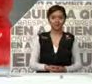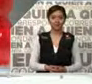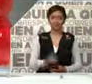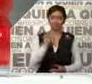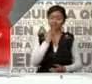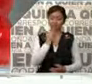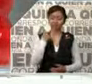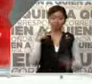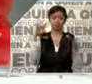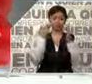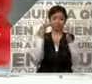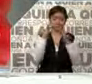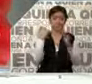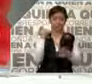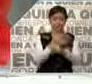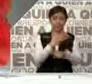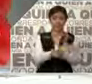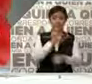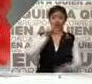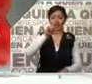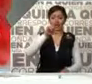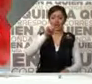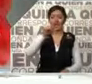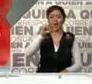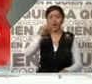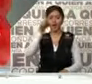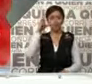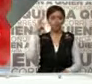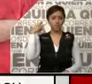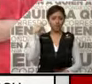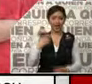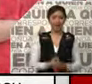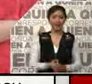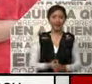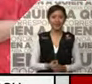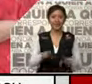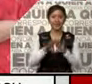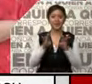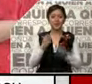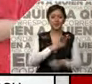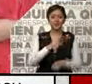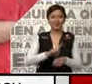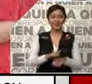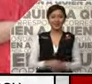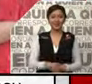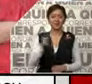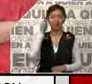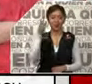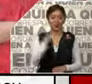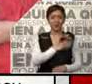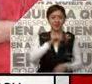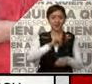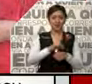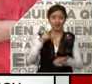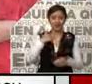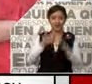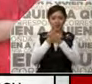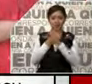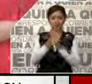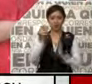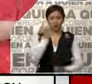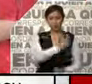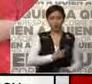Perfecto, y ahora nos enlazamos con mi compañera Lina Loe Soto a Morelia. ¿Cómo estás? Buenos días. Hola, ¿qué tal? Muy buenos días. Los saludo con mucho